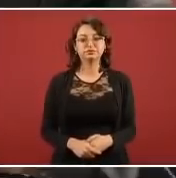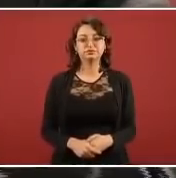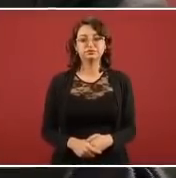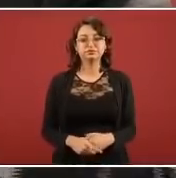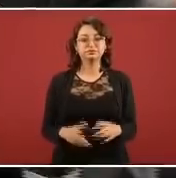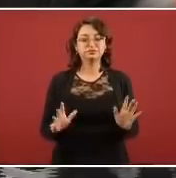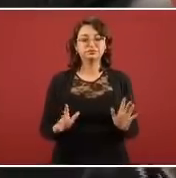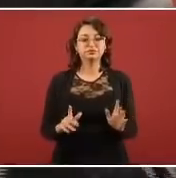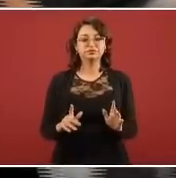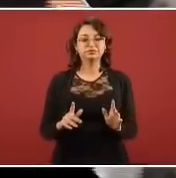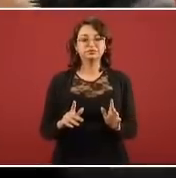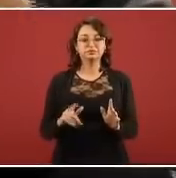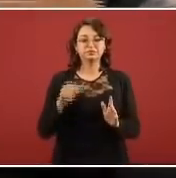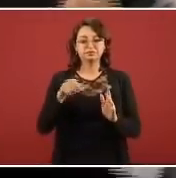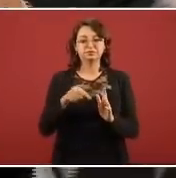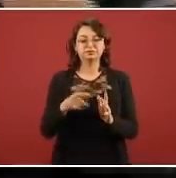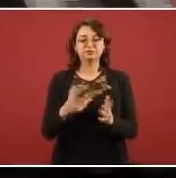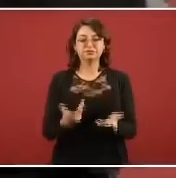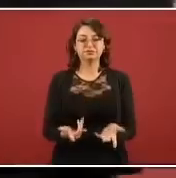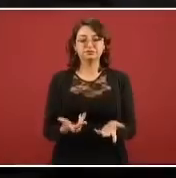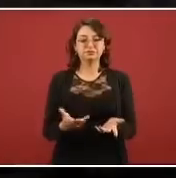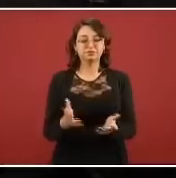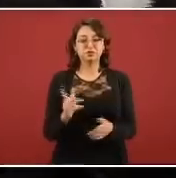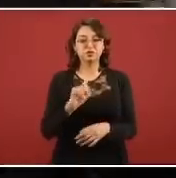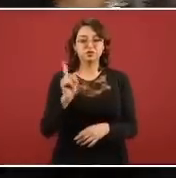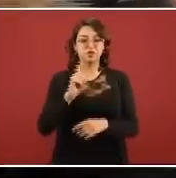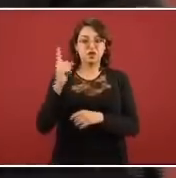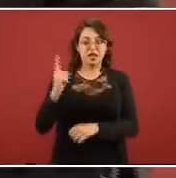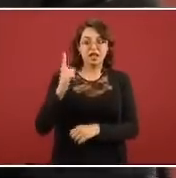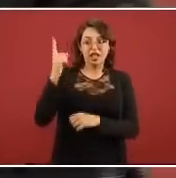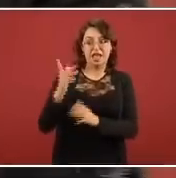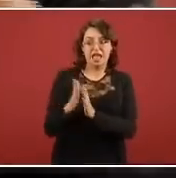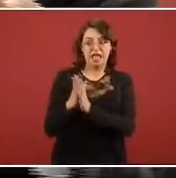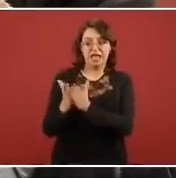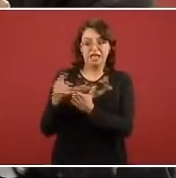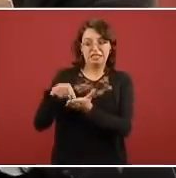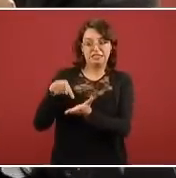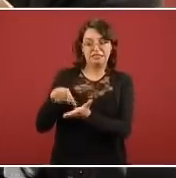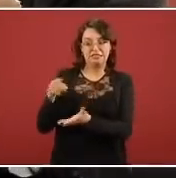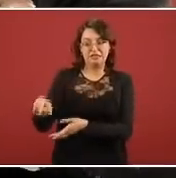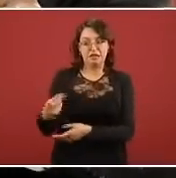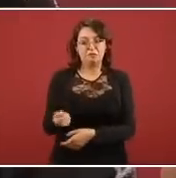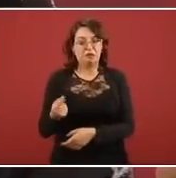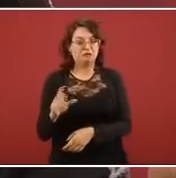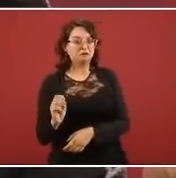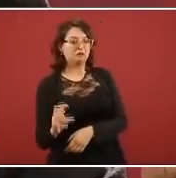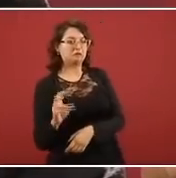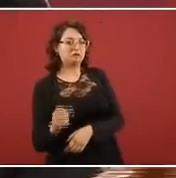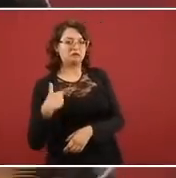hasta eso, de que si ladran, caminamos, eso no está en el Quijote.